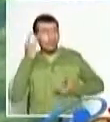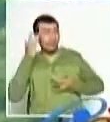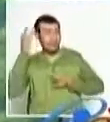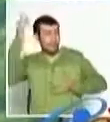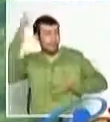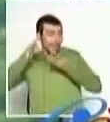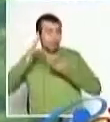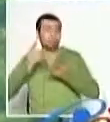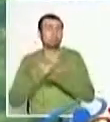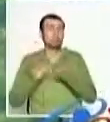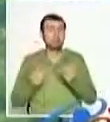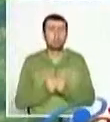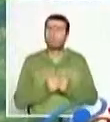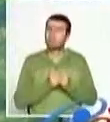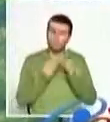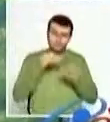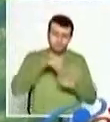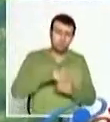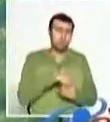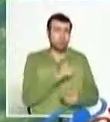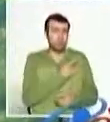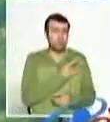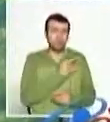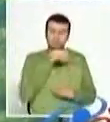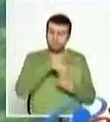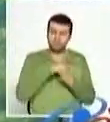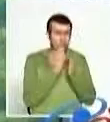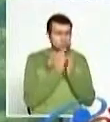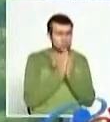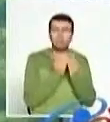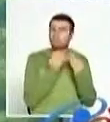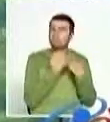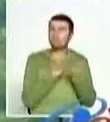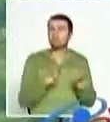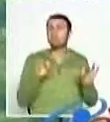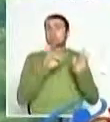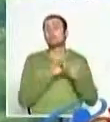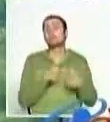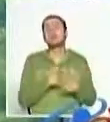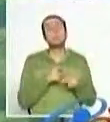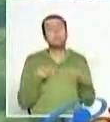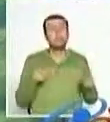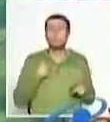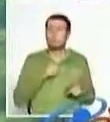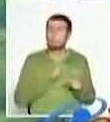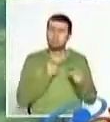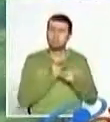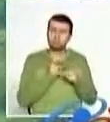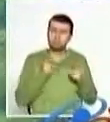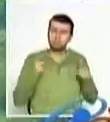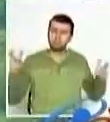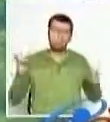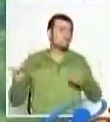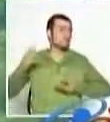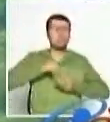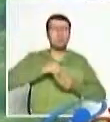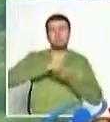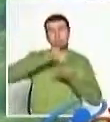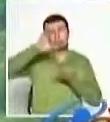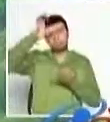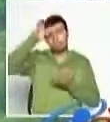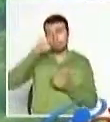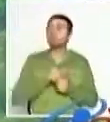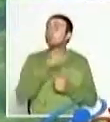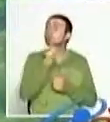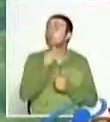formación universitaria es fundamental, pero tenemos que ampliar más allá, y son ustedes mismos los pacientes los